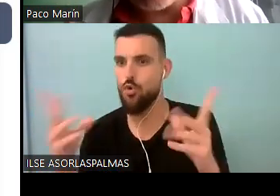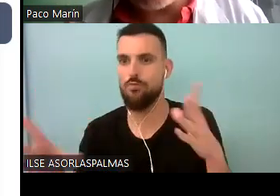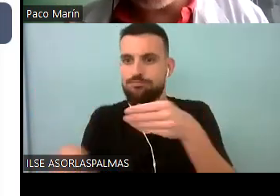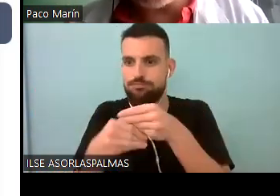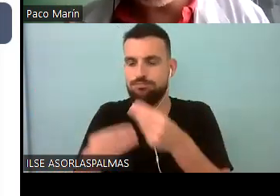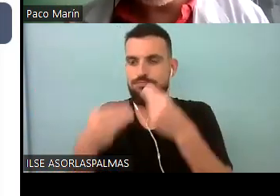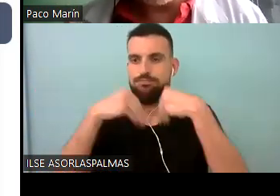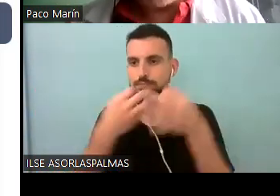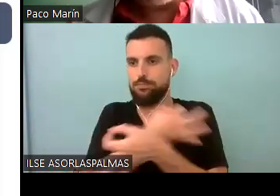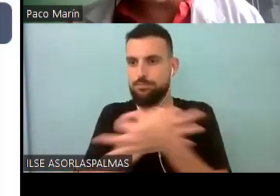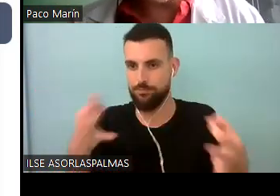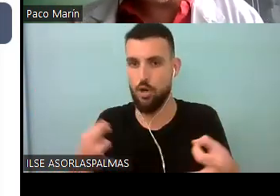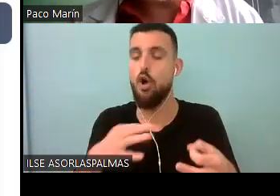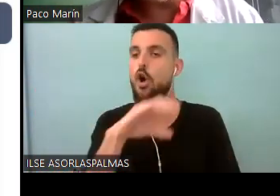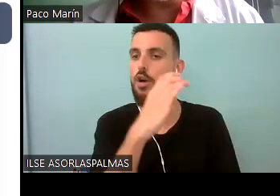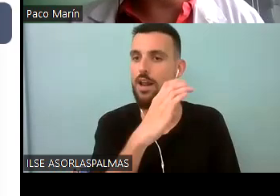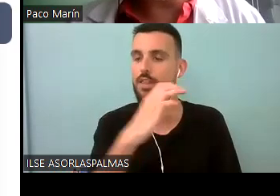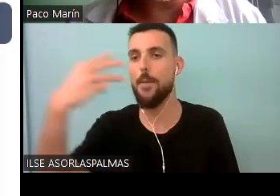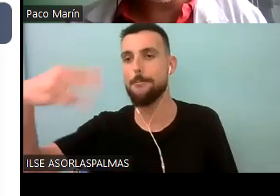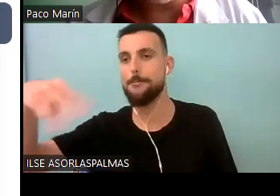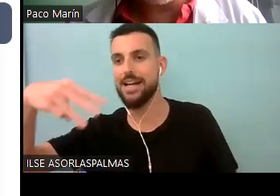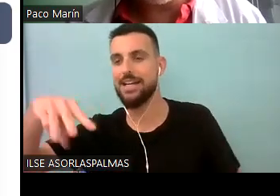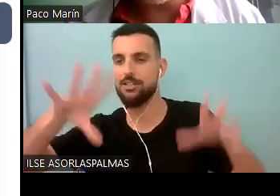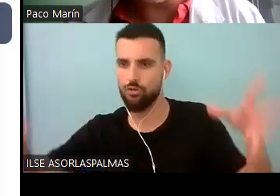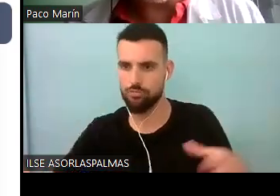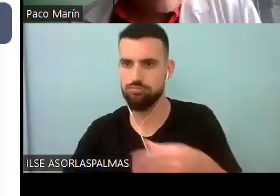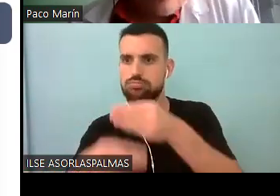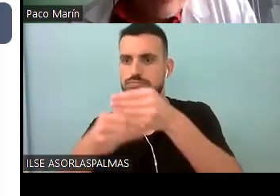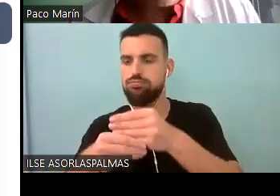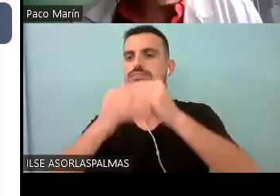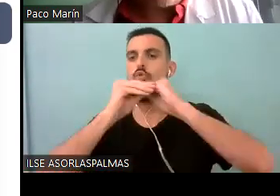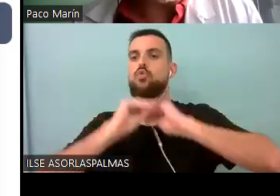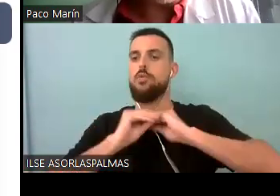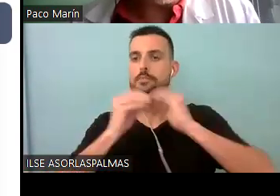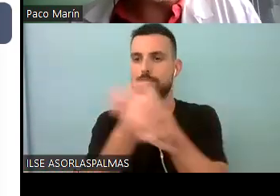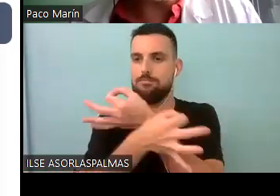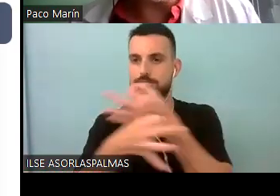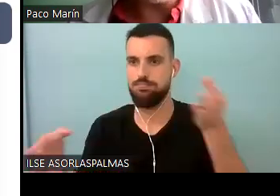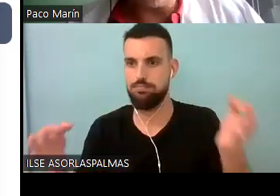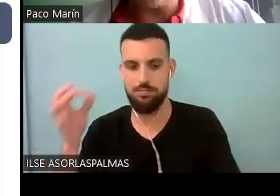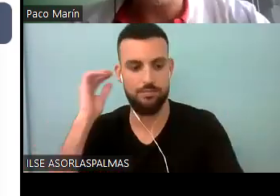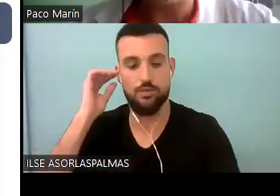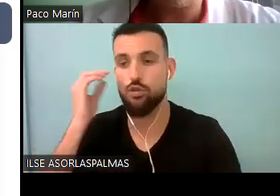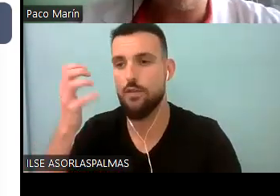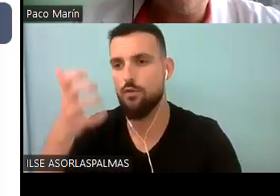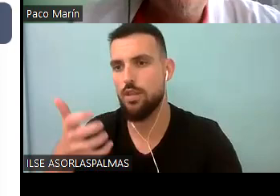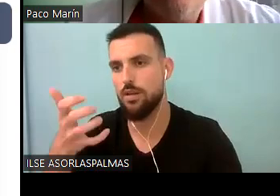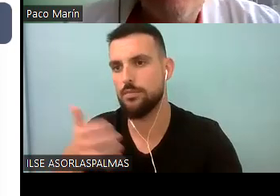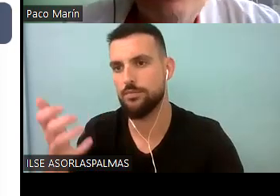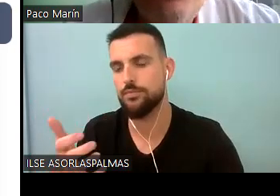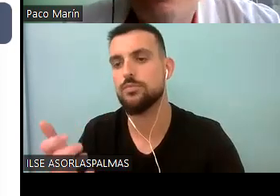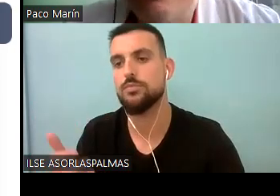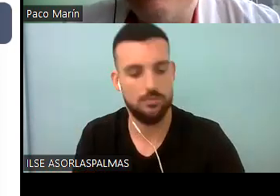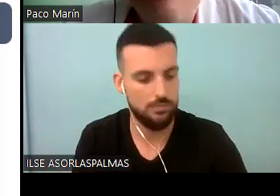el magnesio para poder compensar la función muscular y no perder ese calcio a nivel de riñón.